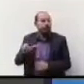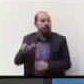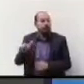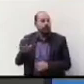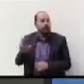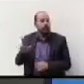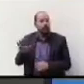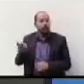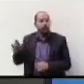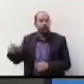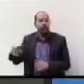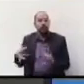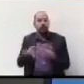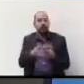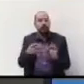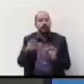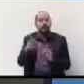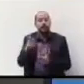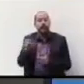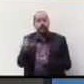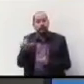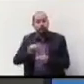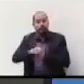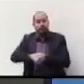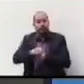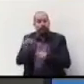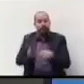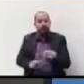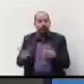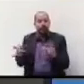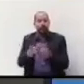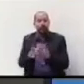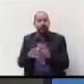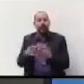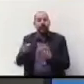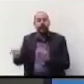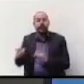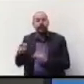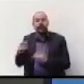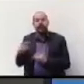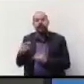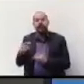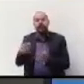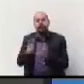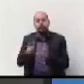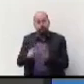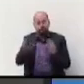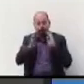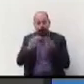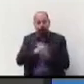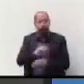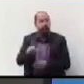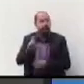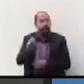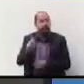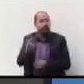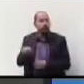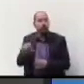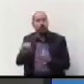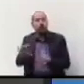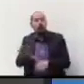pareja sentimental del Pelón del Sur y vinculada al grupo delictivo del Yoyo. Rosendo N. y Carmelo N., el Güero